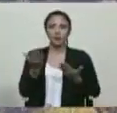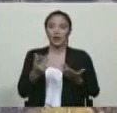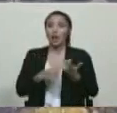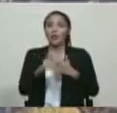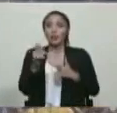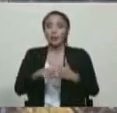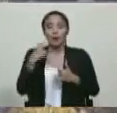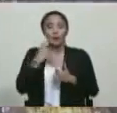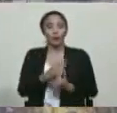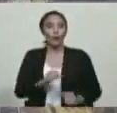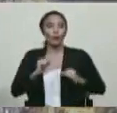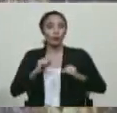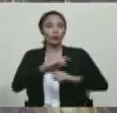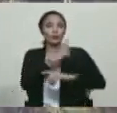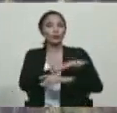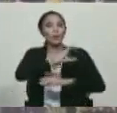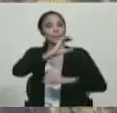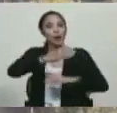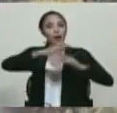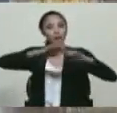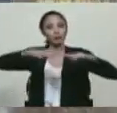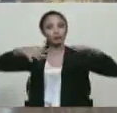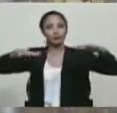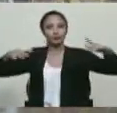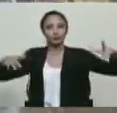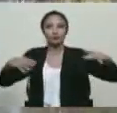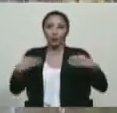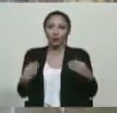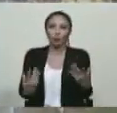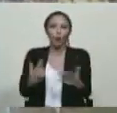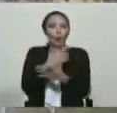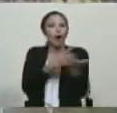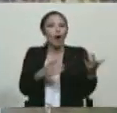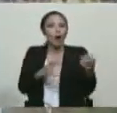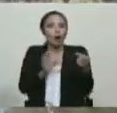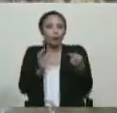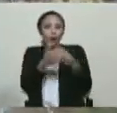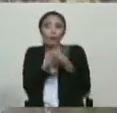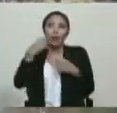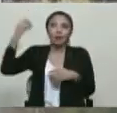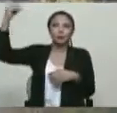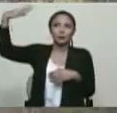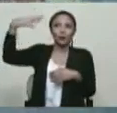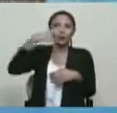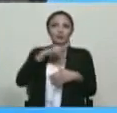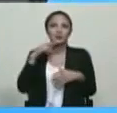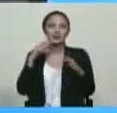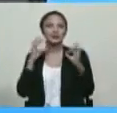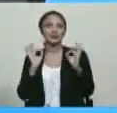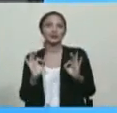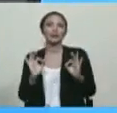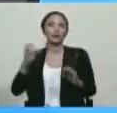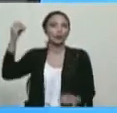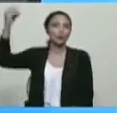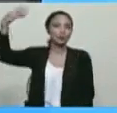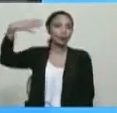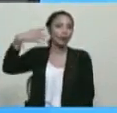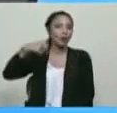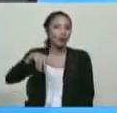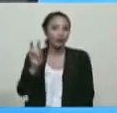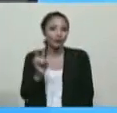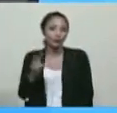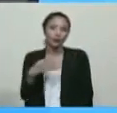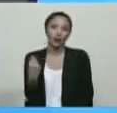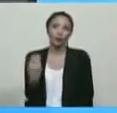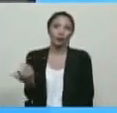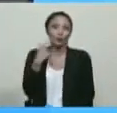tranquilizadora de nuestro mar Caribe? ¿Cómo van a hacer para ocultar el sol brillante que resplandece en Venezuela? ¿O